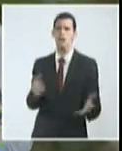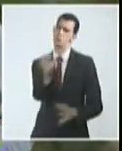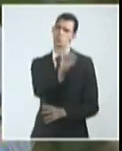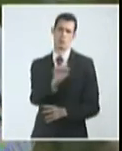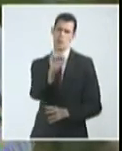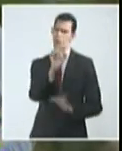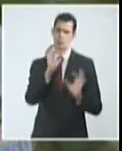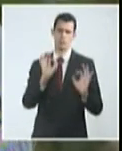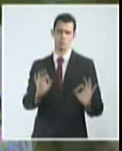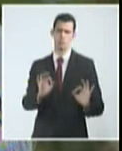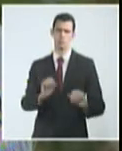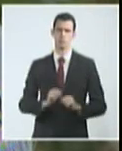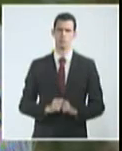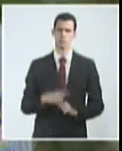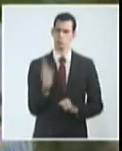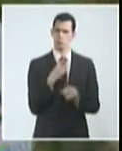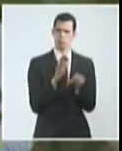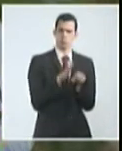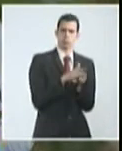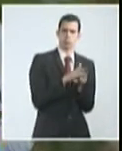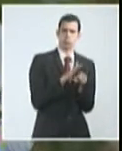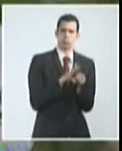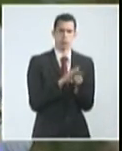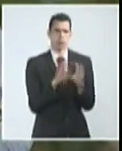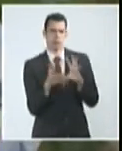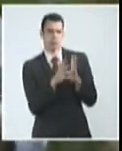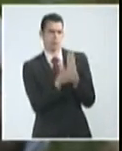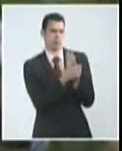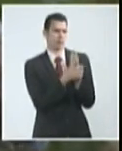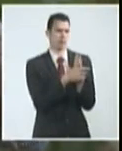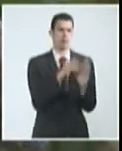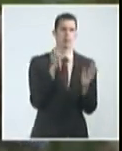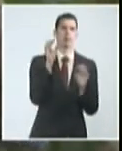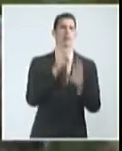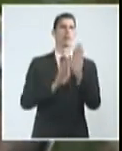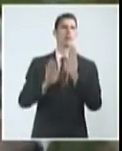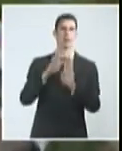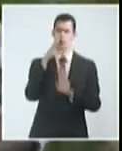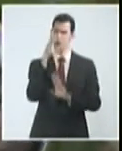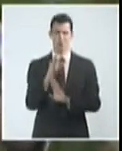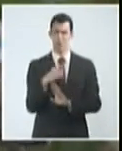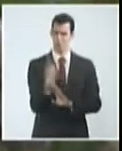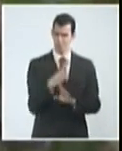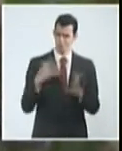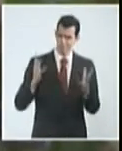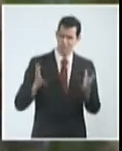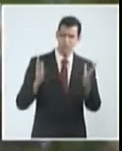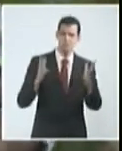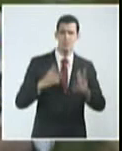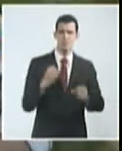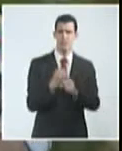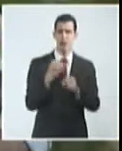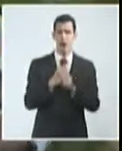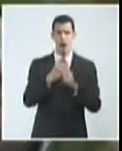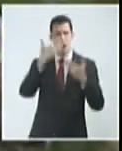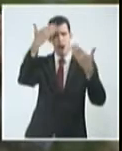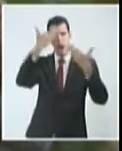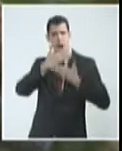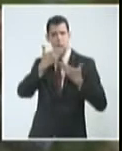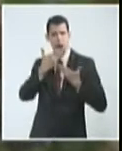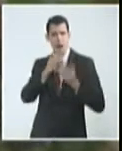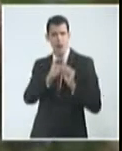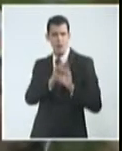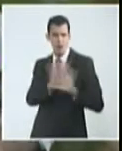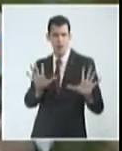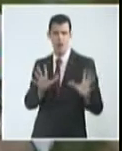que no está clandestina en el poder. Al contrario, está constantemente renovándose, constantemente perfeccionándose,